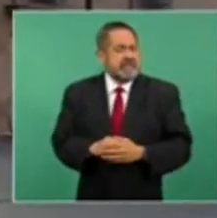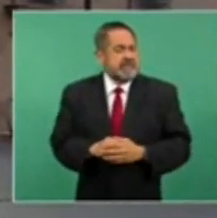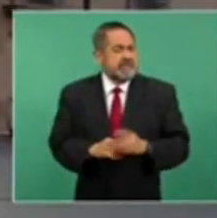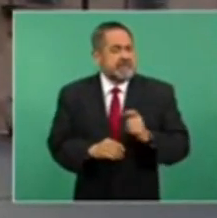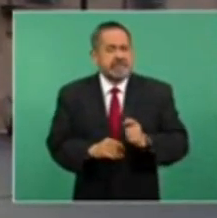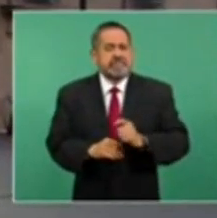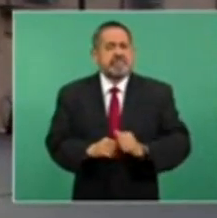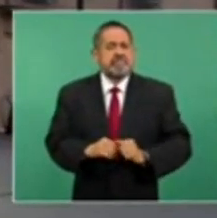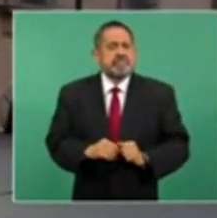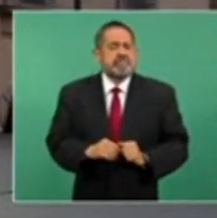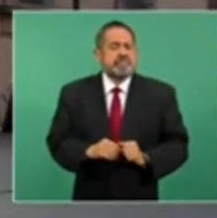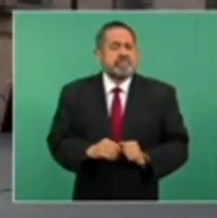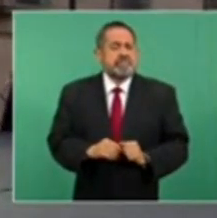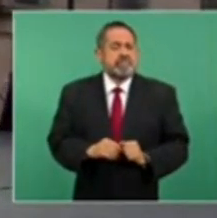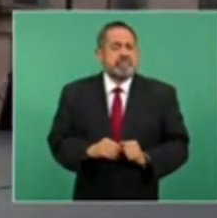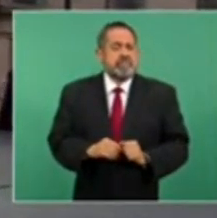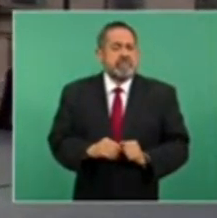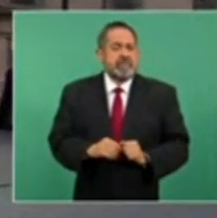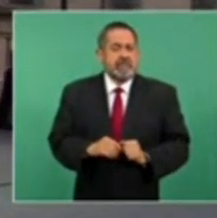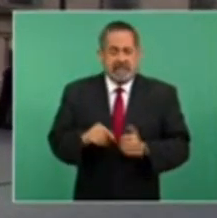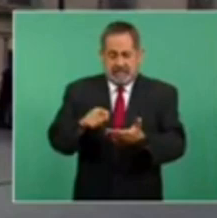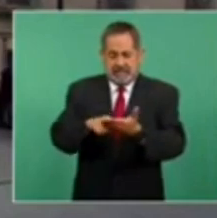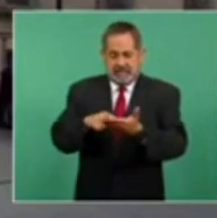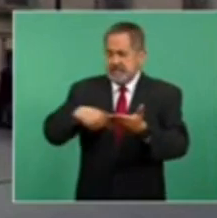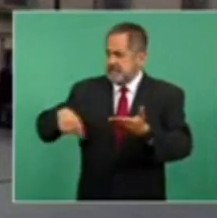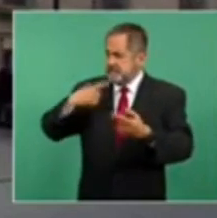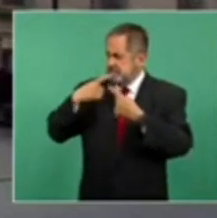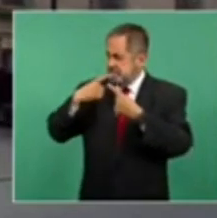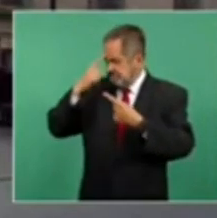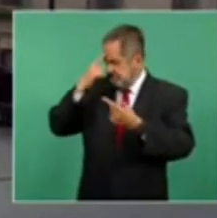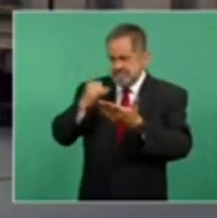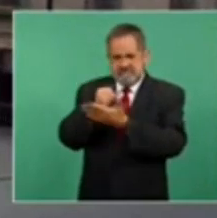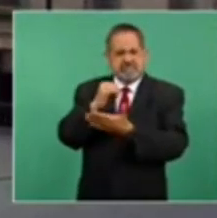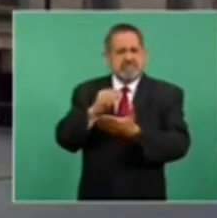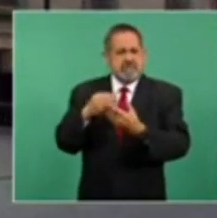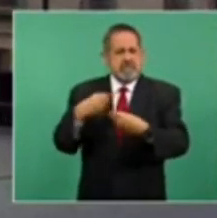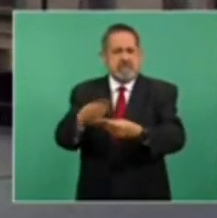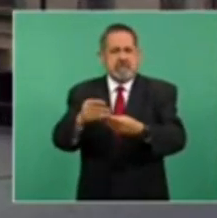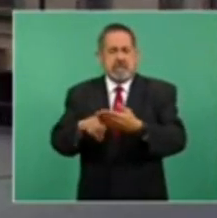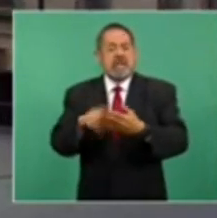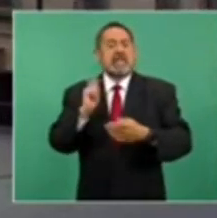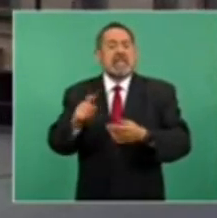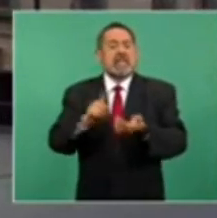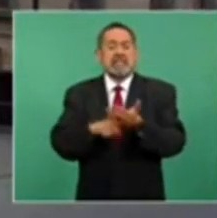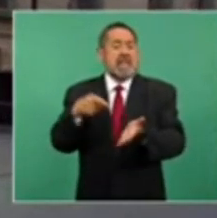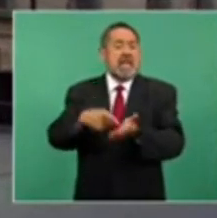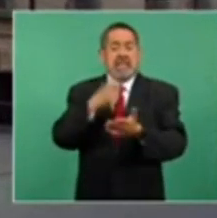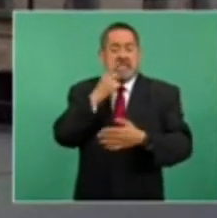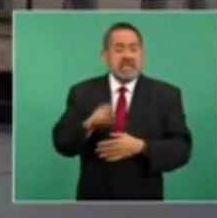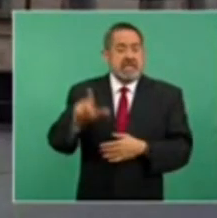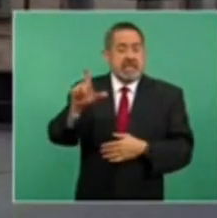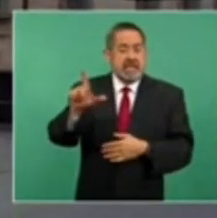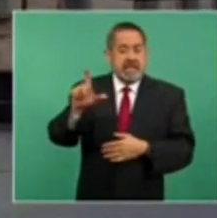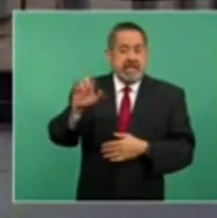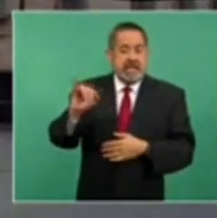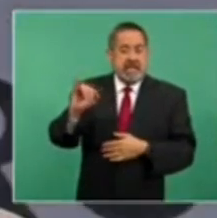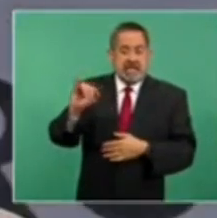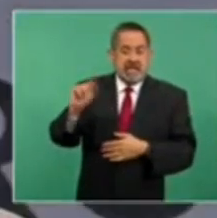resolución de que el litio sea